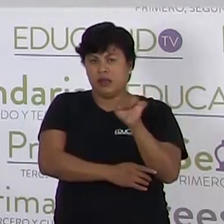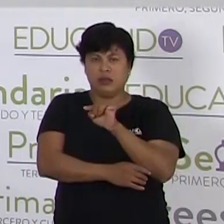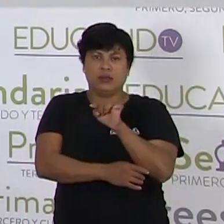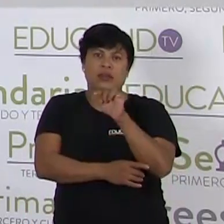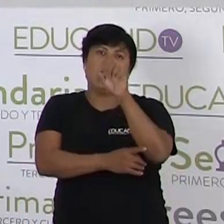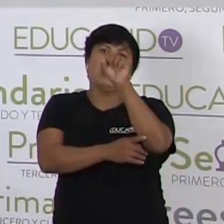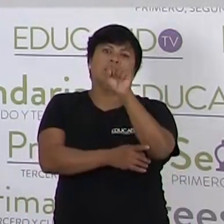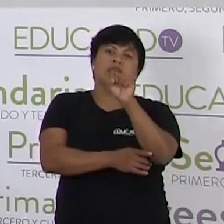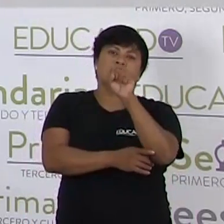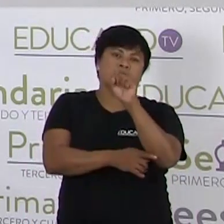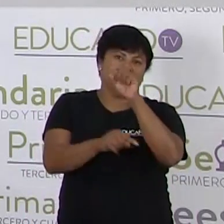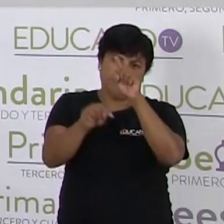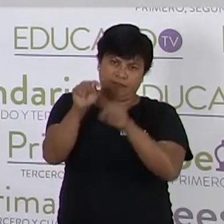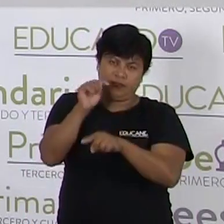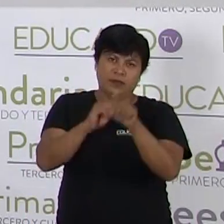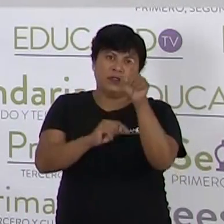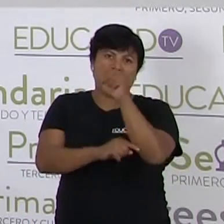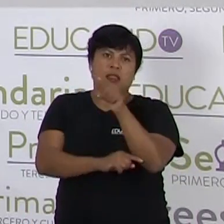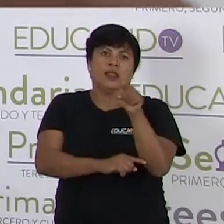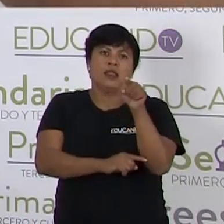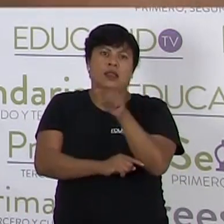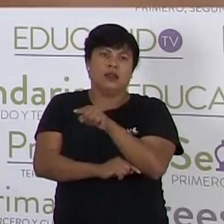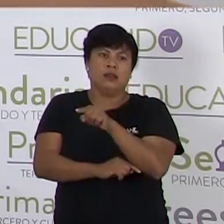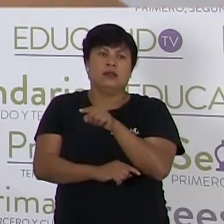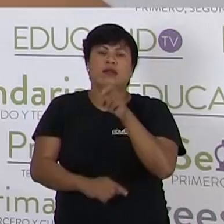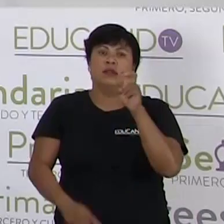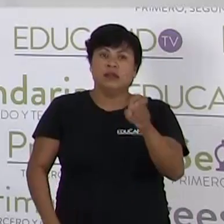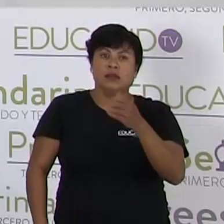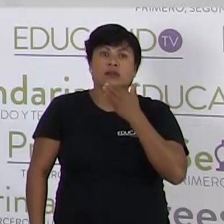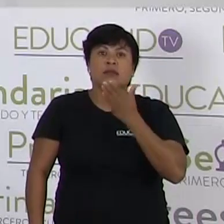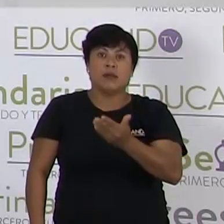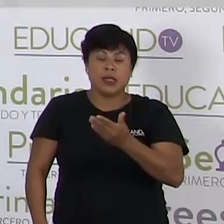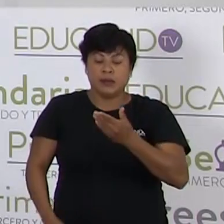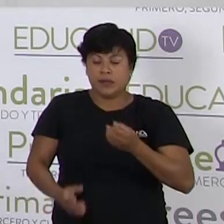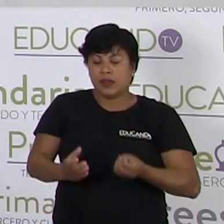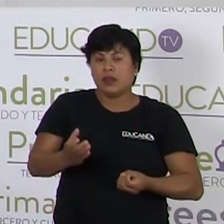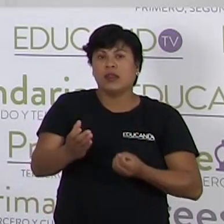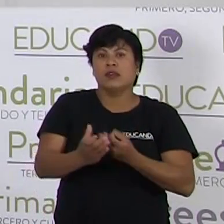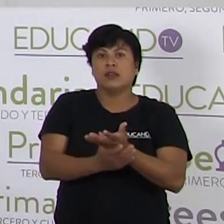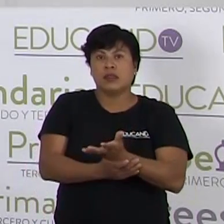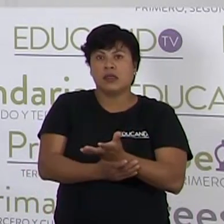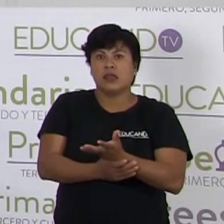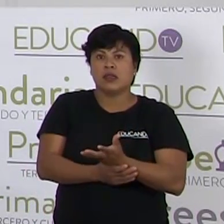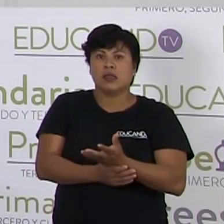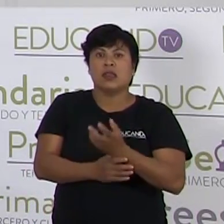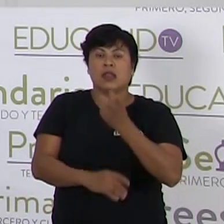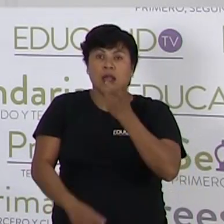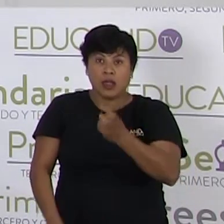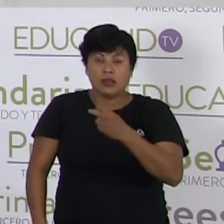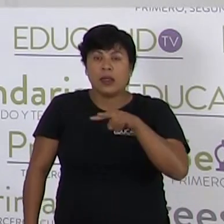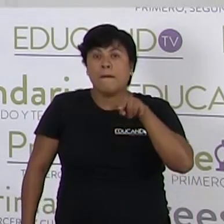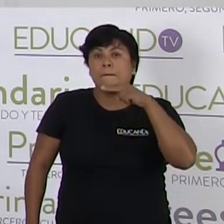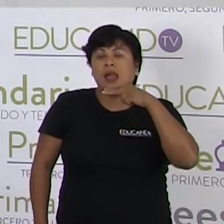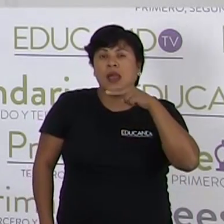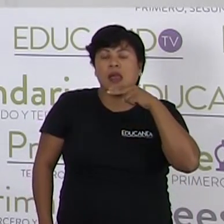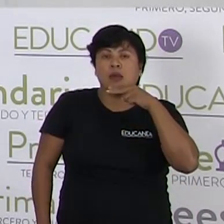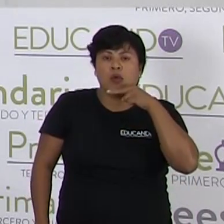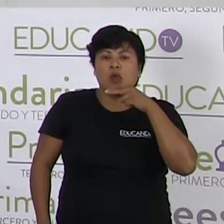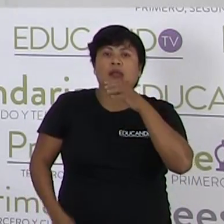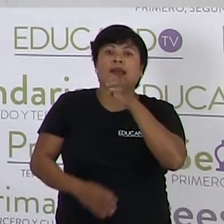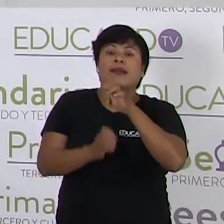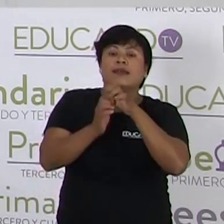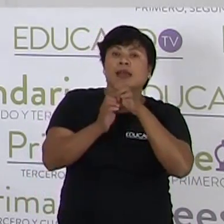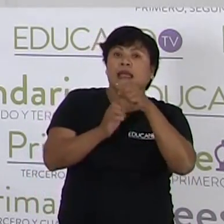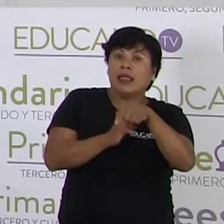Z. Y está muy bien. Nací. Nací es un verbo, está